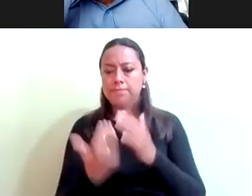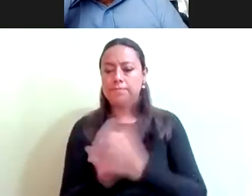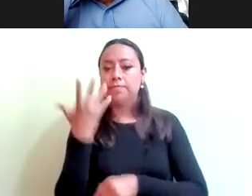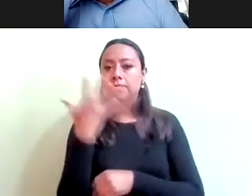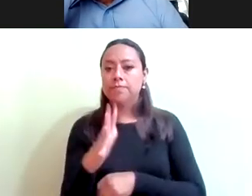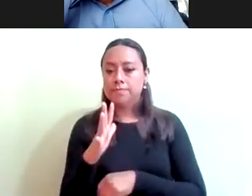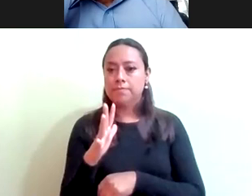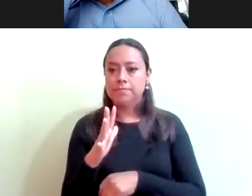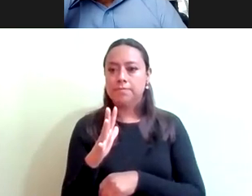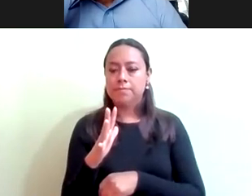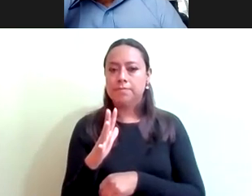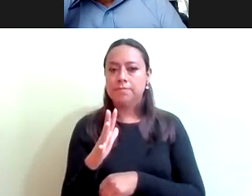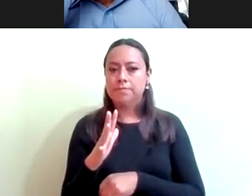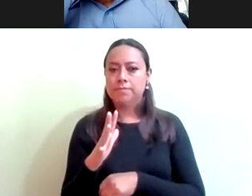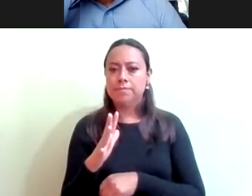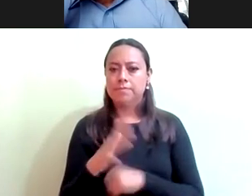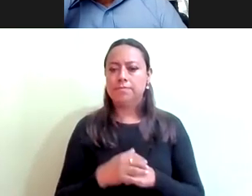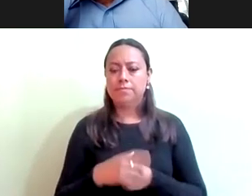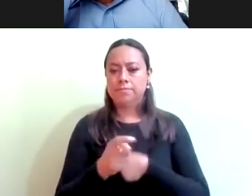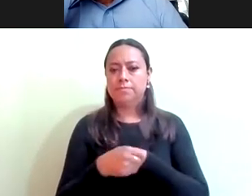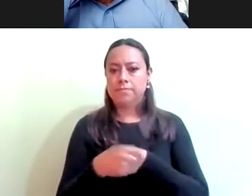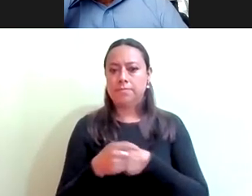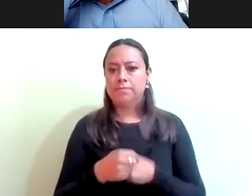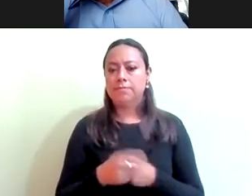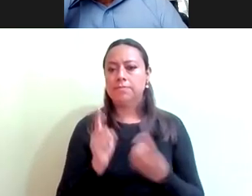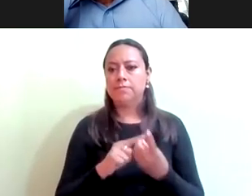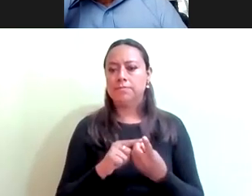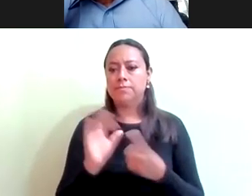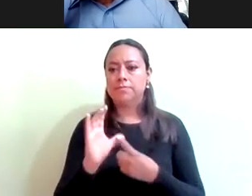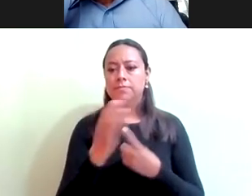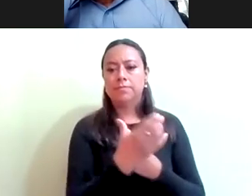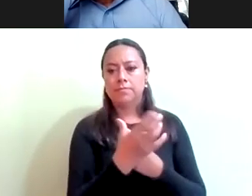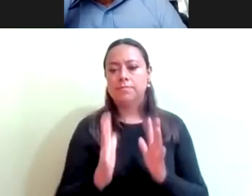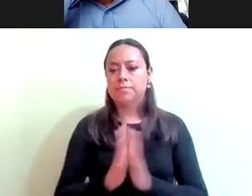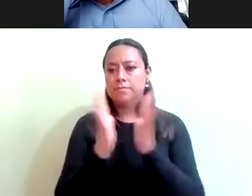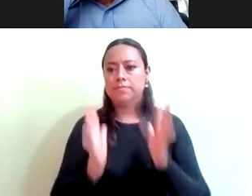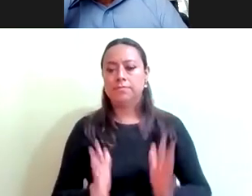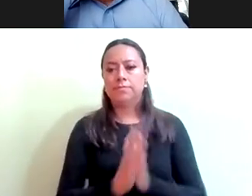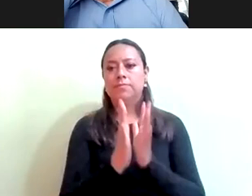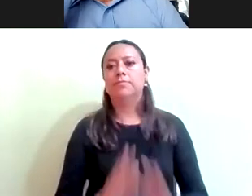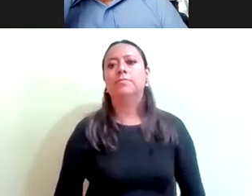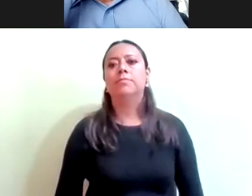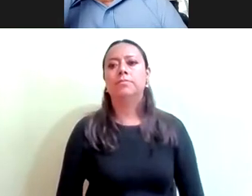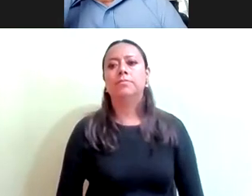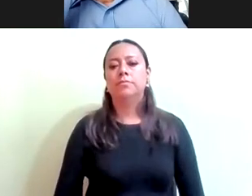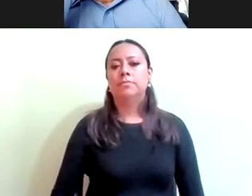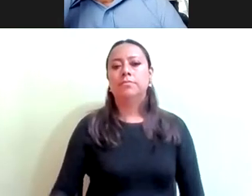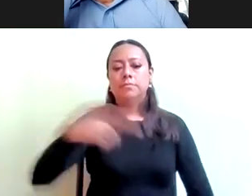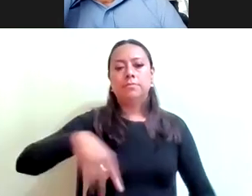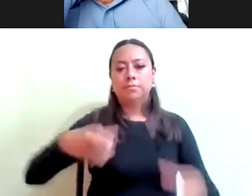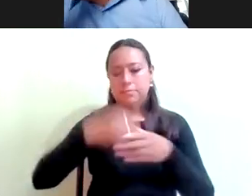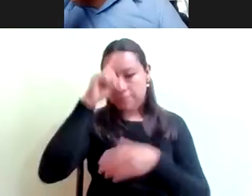mañana en la Comisión de Participación Ciudadana y que fue de los asesores.